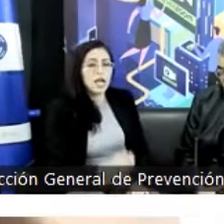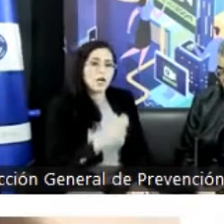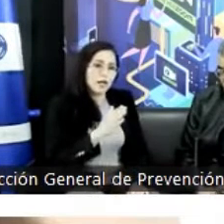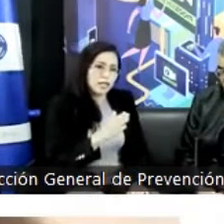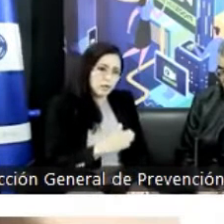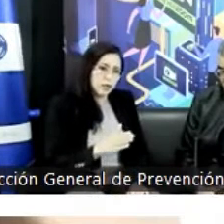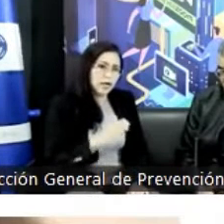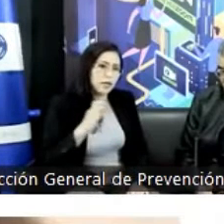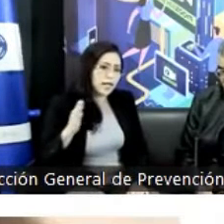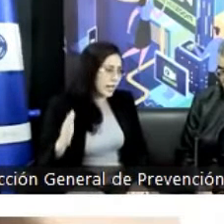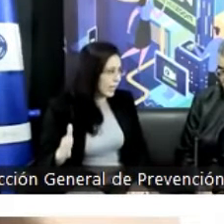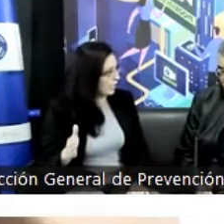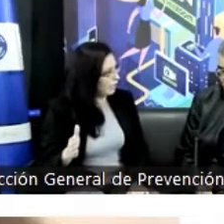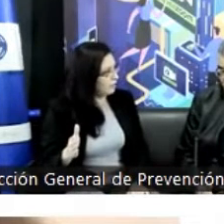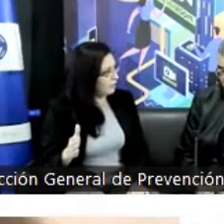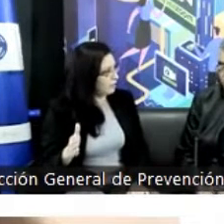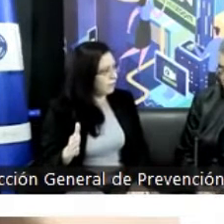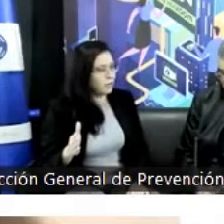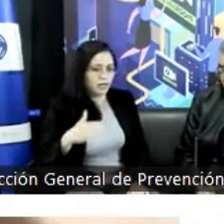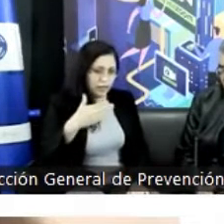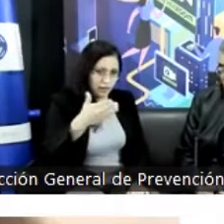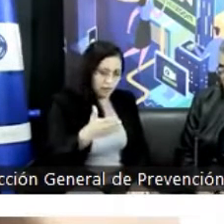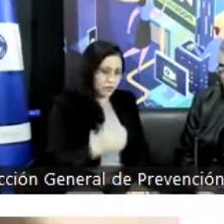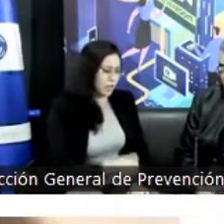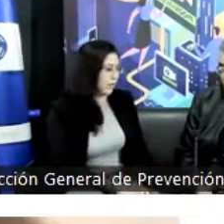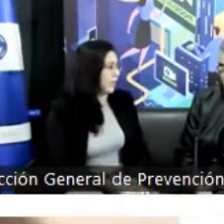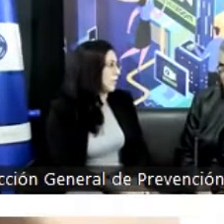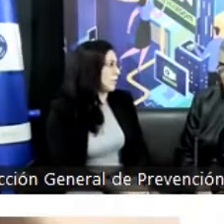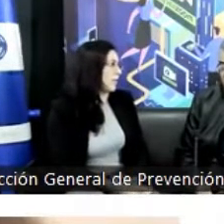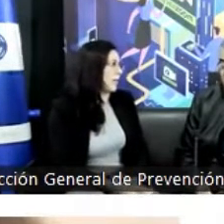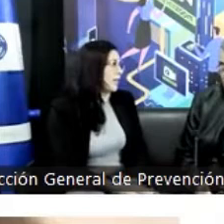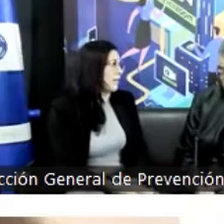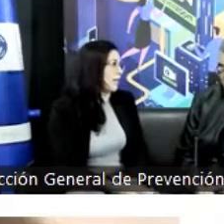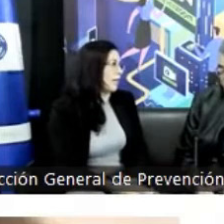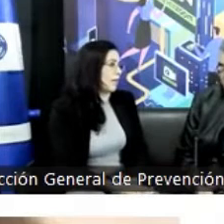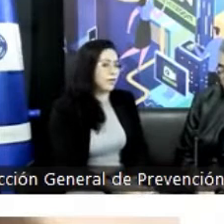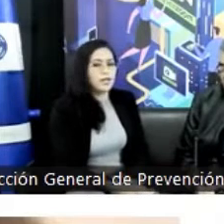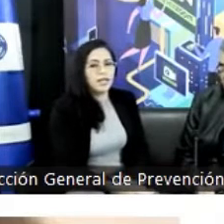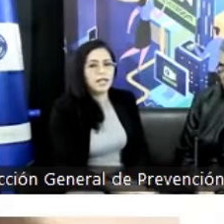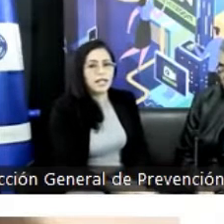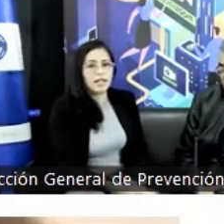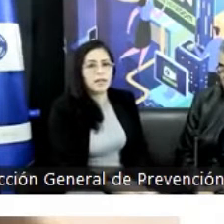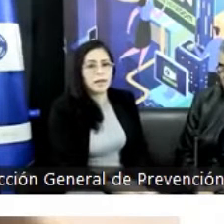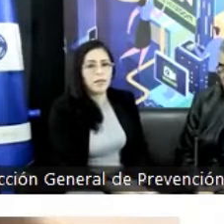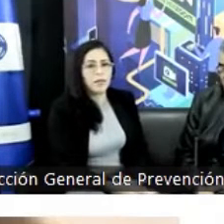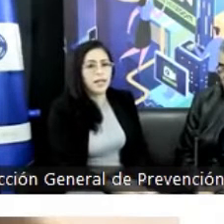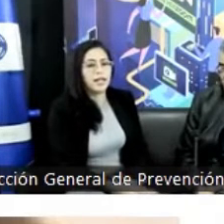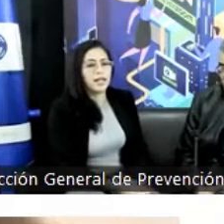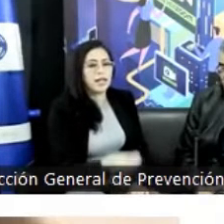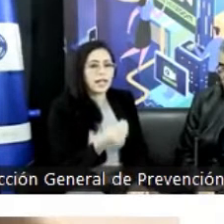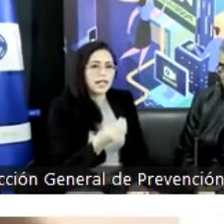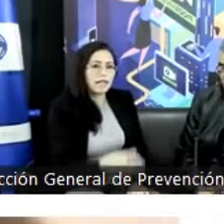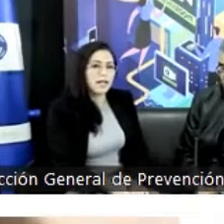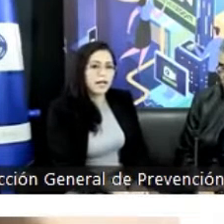psicoactivas corresponde una técnica, ¿no? que vamos a ver y que nos vas a ayudar, Alberto, el día de hoy a